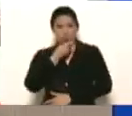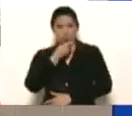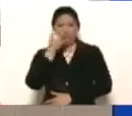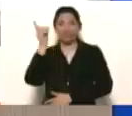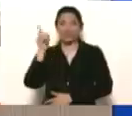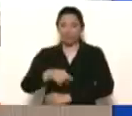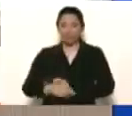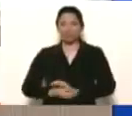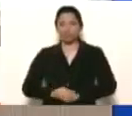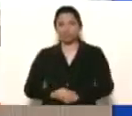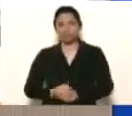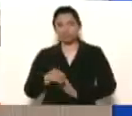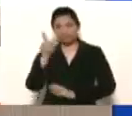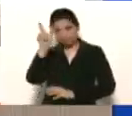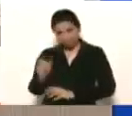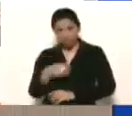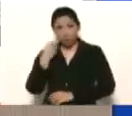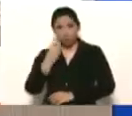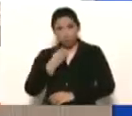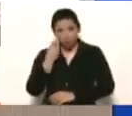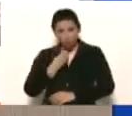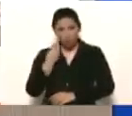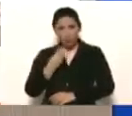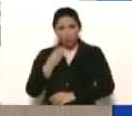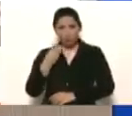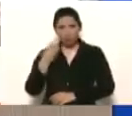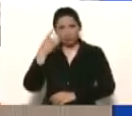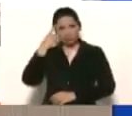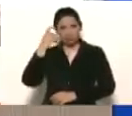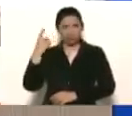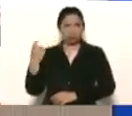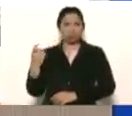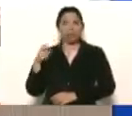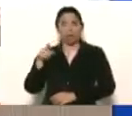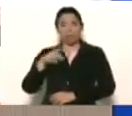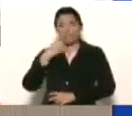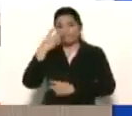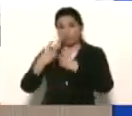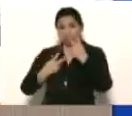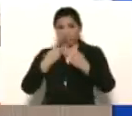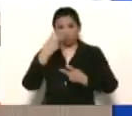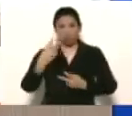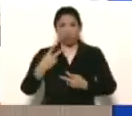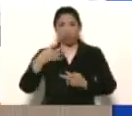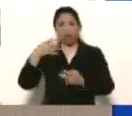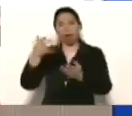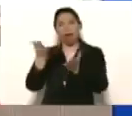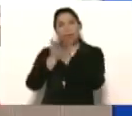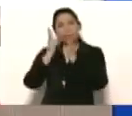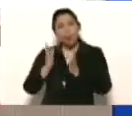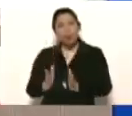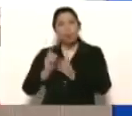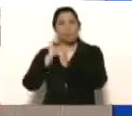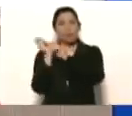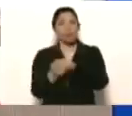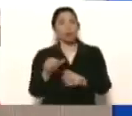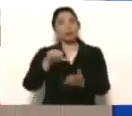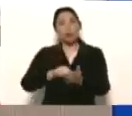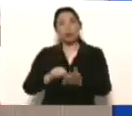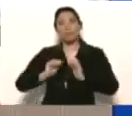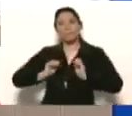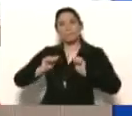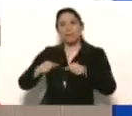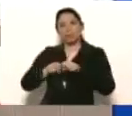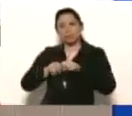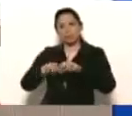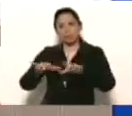también refiere este muchacho un joven prospecto estuvo visitando a la academia de béisbol donde surge este